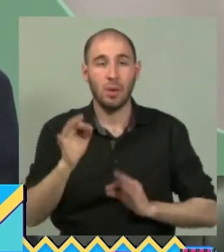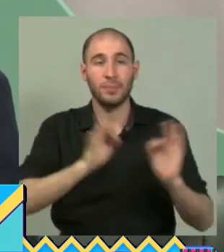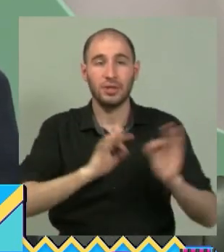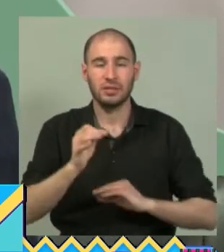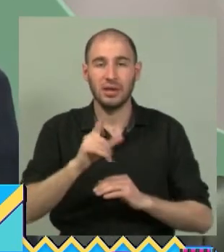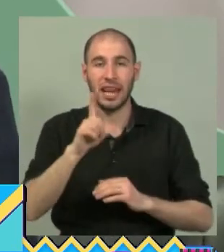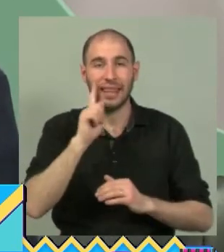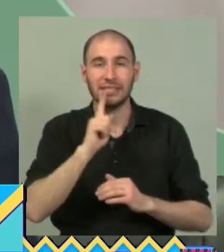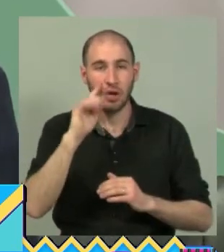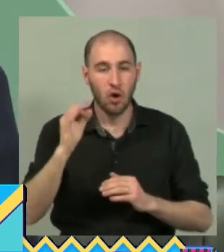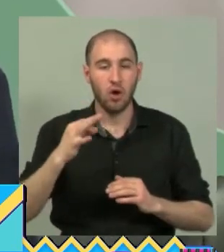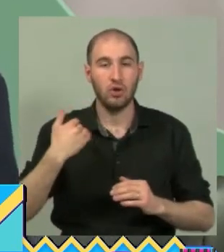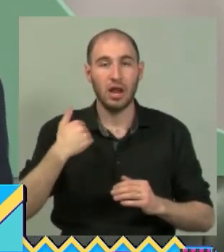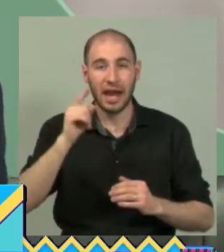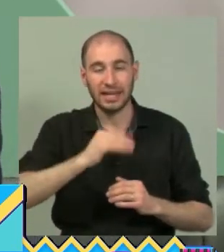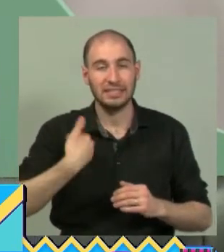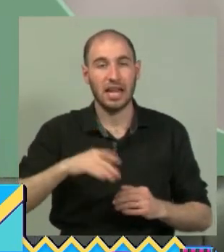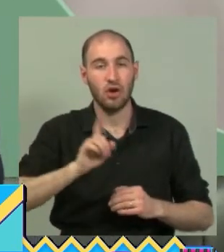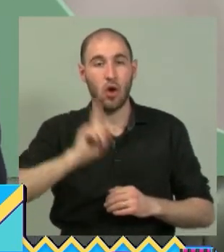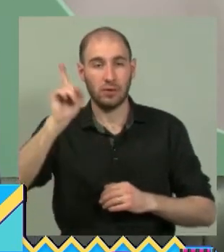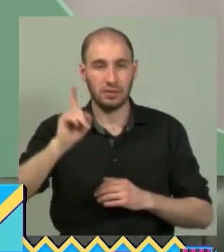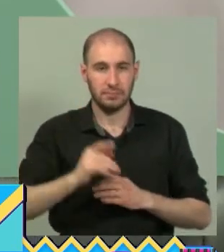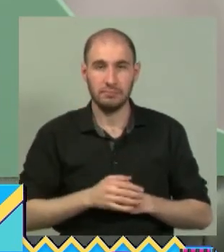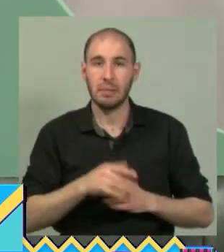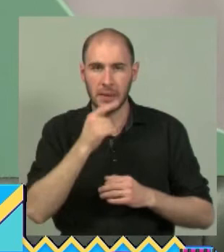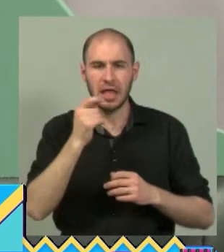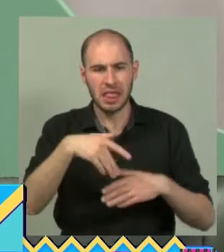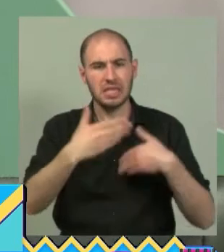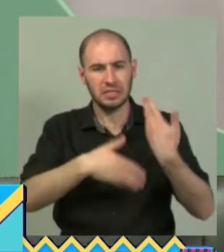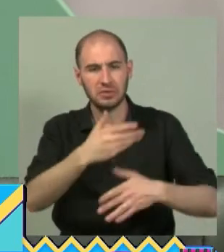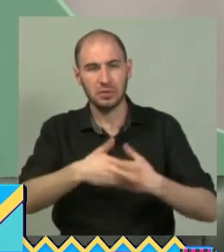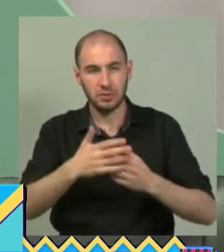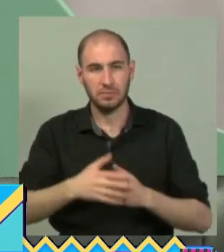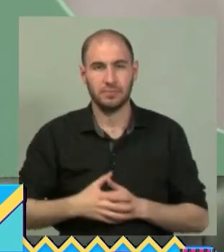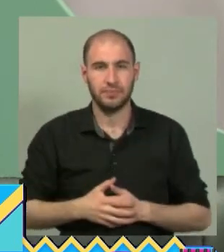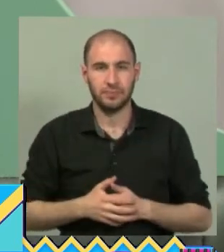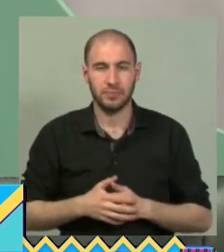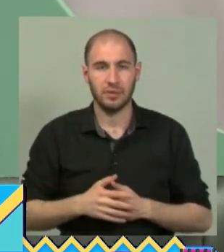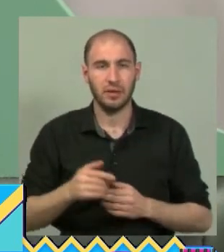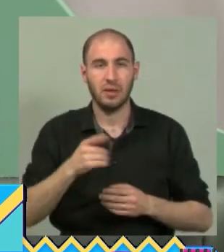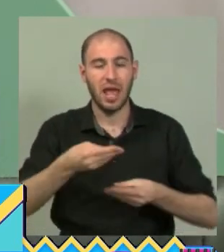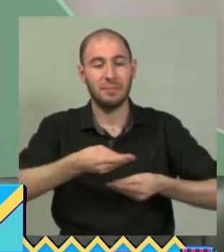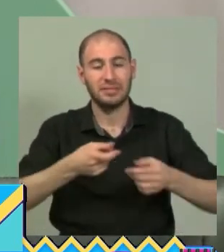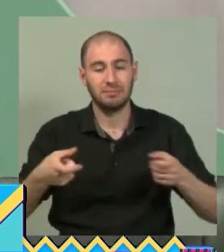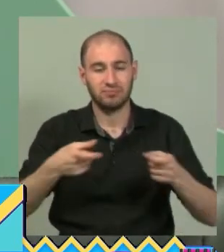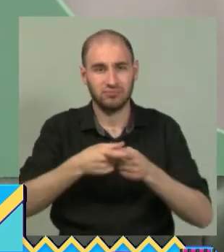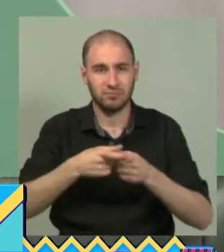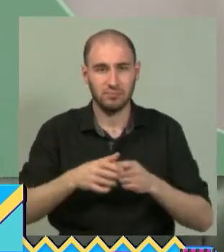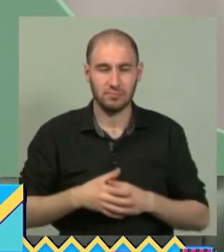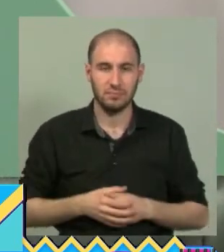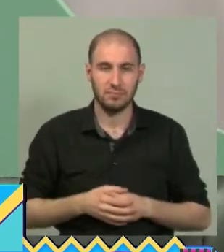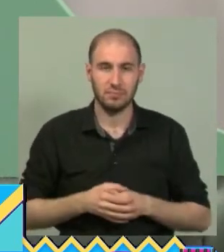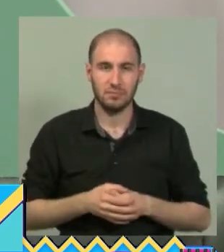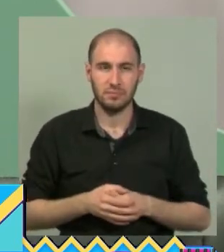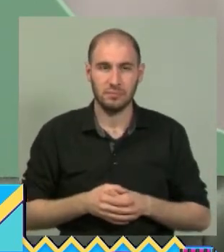de litio en el norte argentino. Me parece que empieza a haber un desarrollo de pequeñas empresas